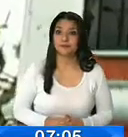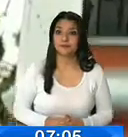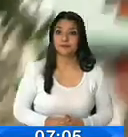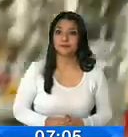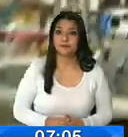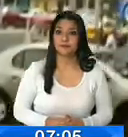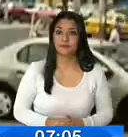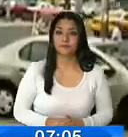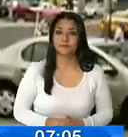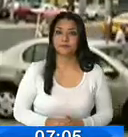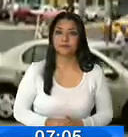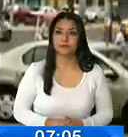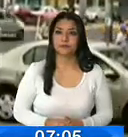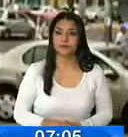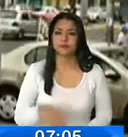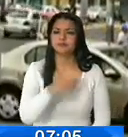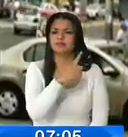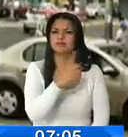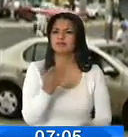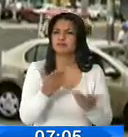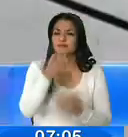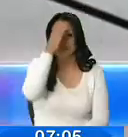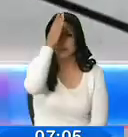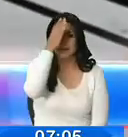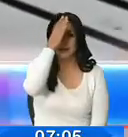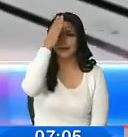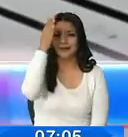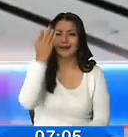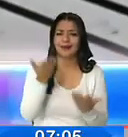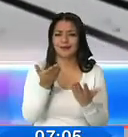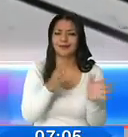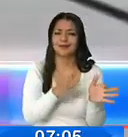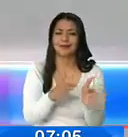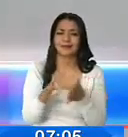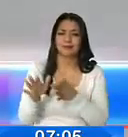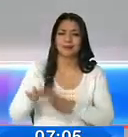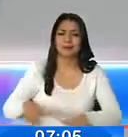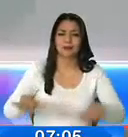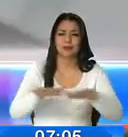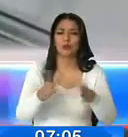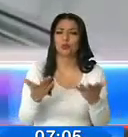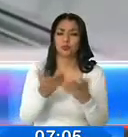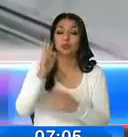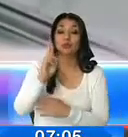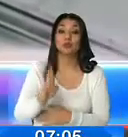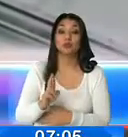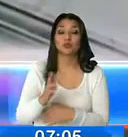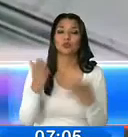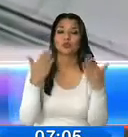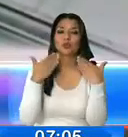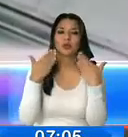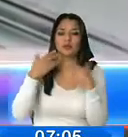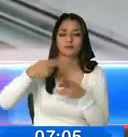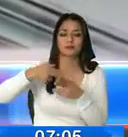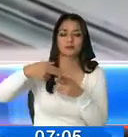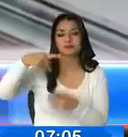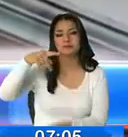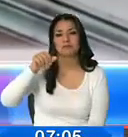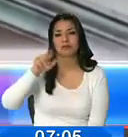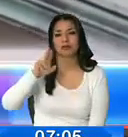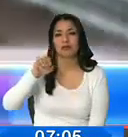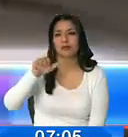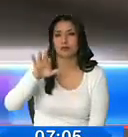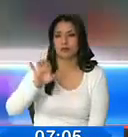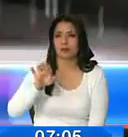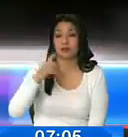El hecho se registró en este centro de recuperación ubicado en la 23 y Portete al suroeste de Guayaquil, en momentos en que un interno de 26 años